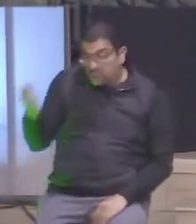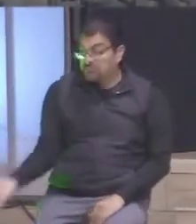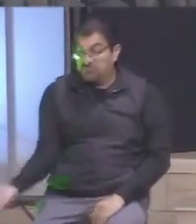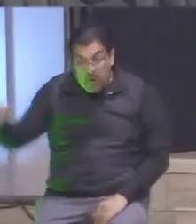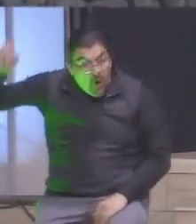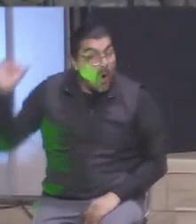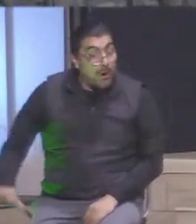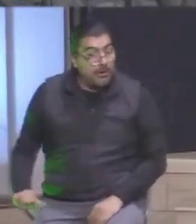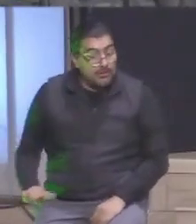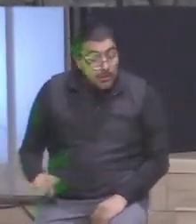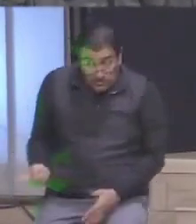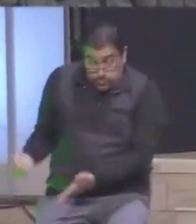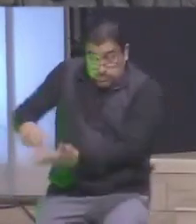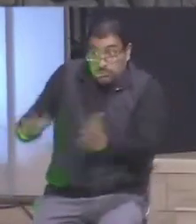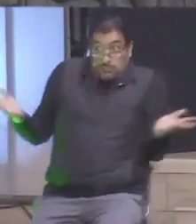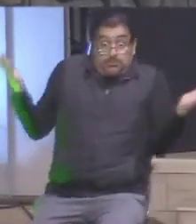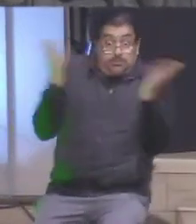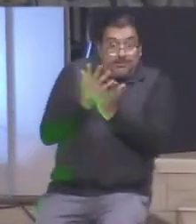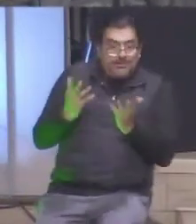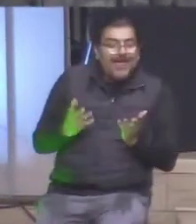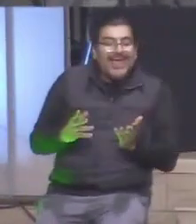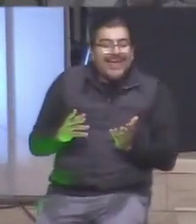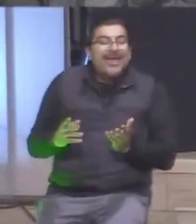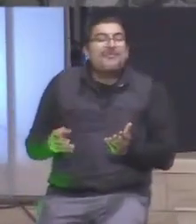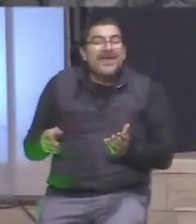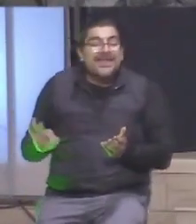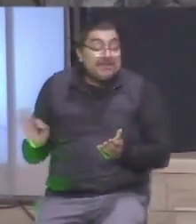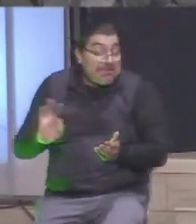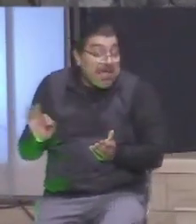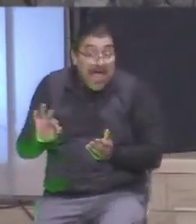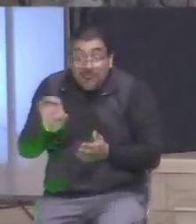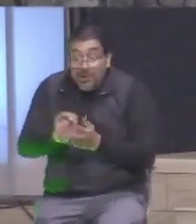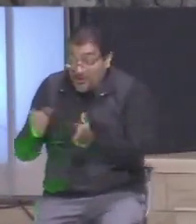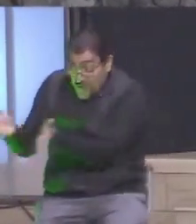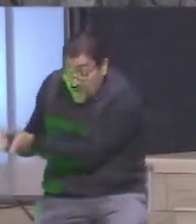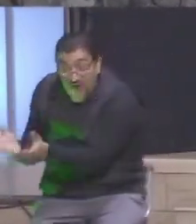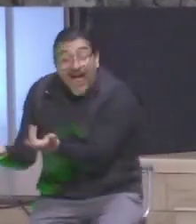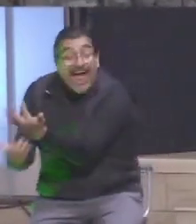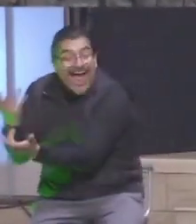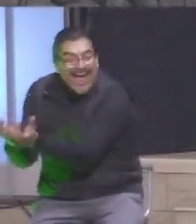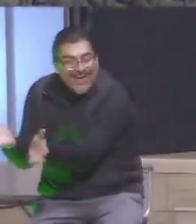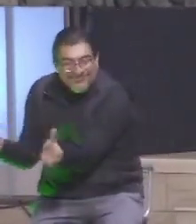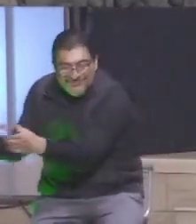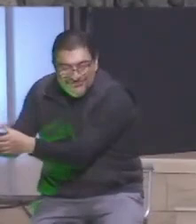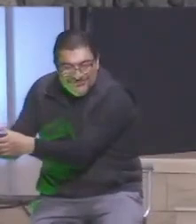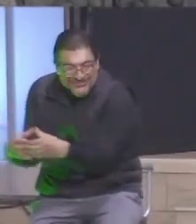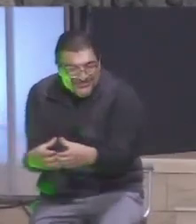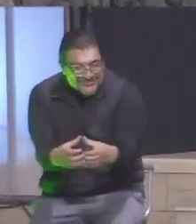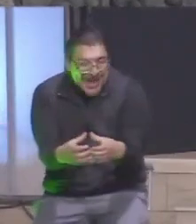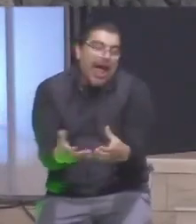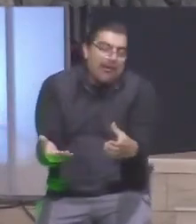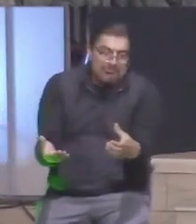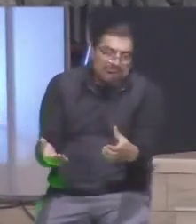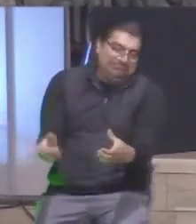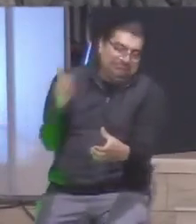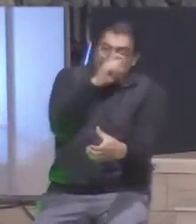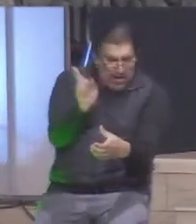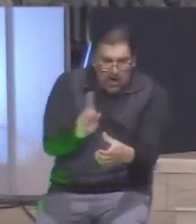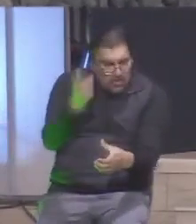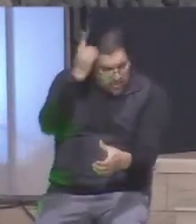a lo mejor el trabajo es un poquito más complicado pero lo levanta igual y lo une así como se acuerdan como como se